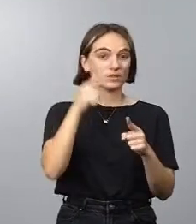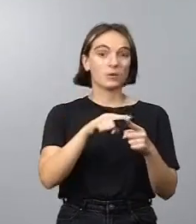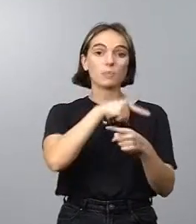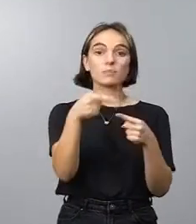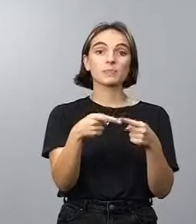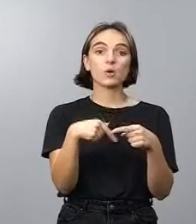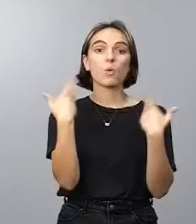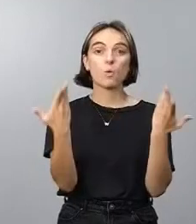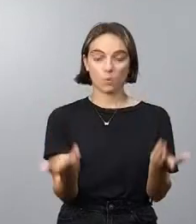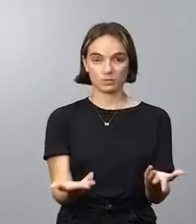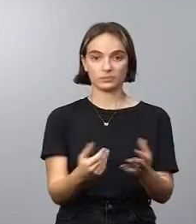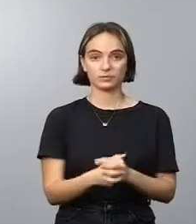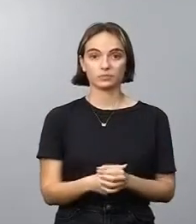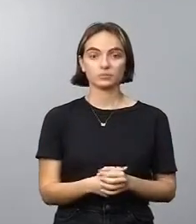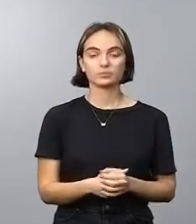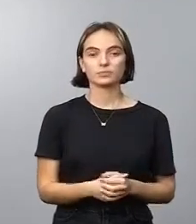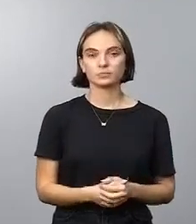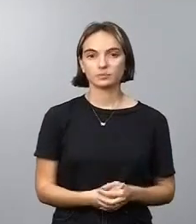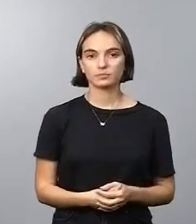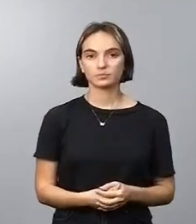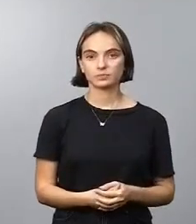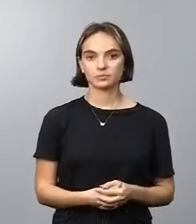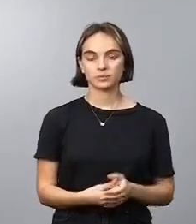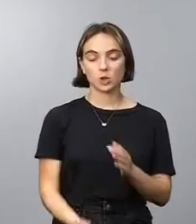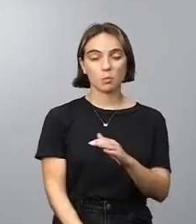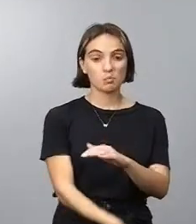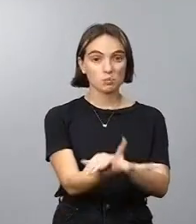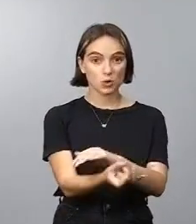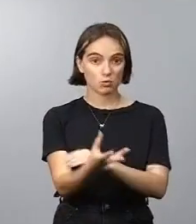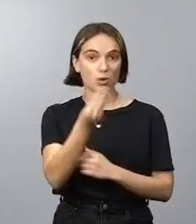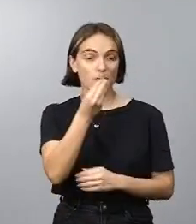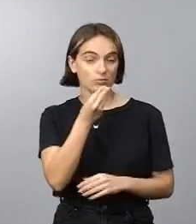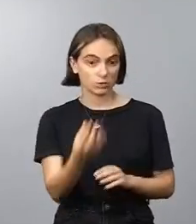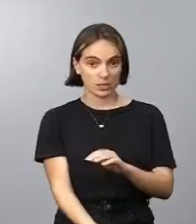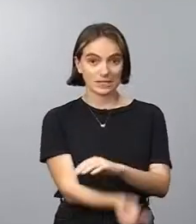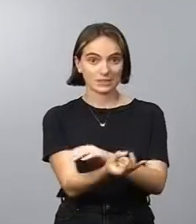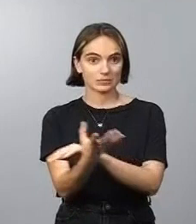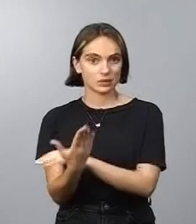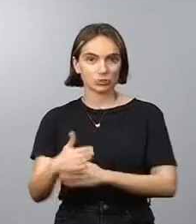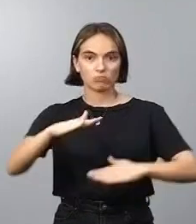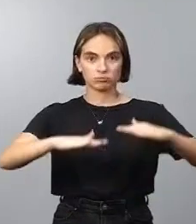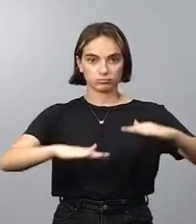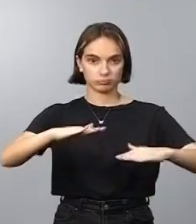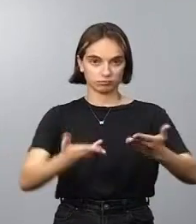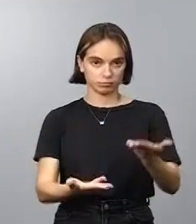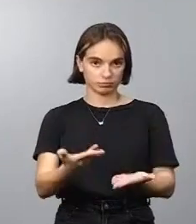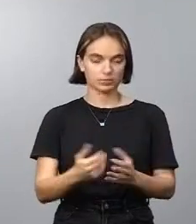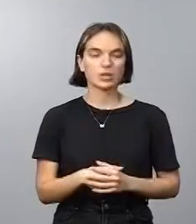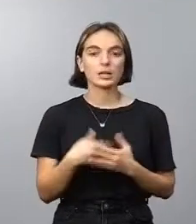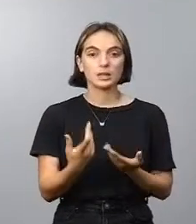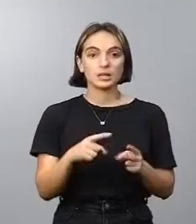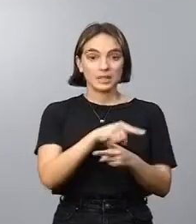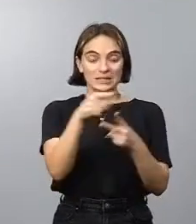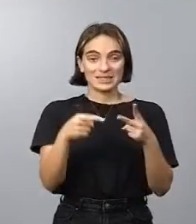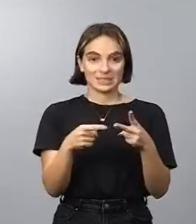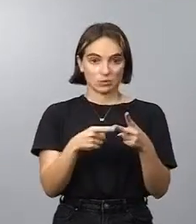a regularidade do funcionamento da producción alimentaria en España e o segundo e complementario do mesmo,